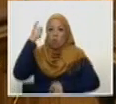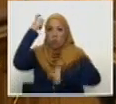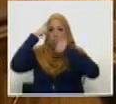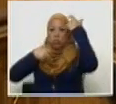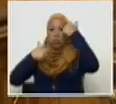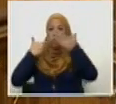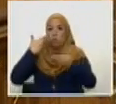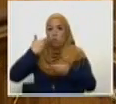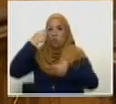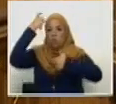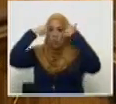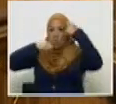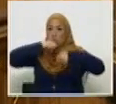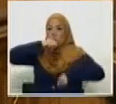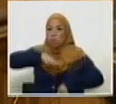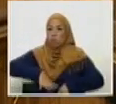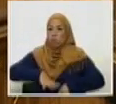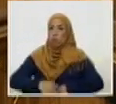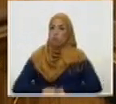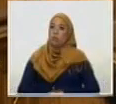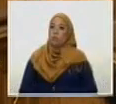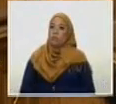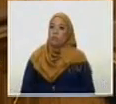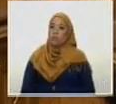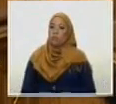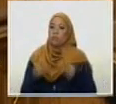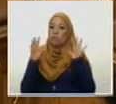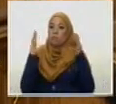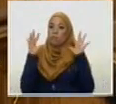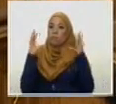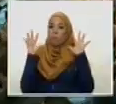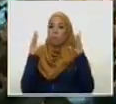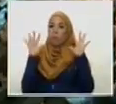nos legó nuestro comandante supremo, Hugo Chávez.